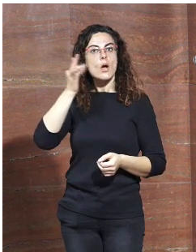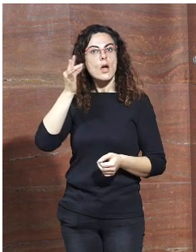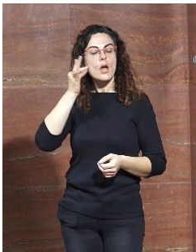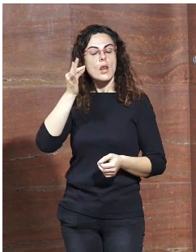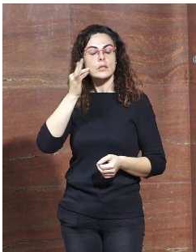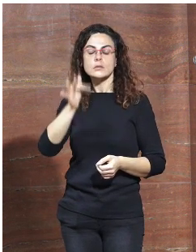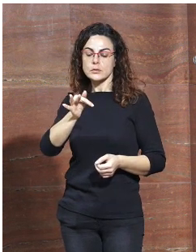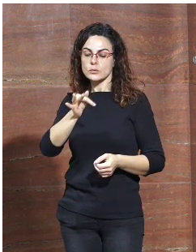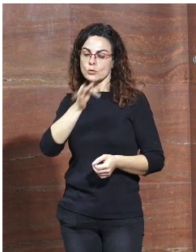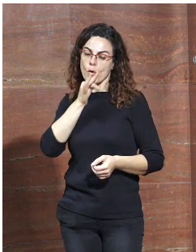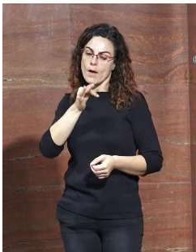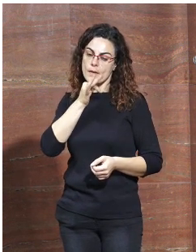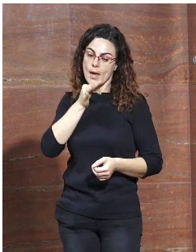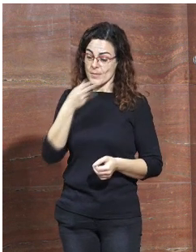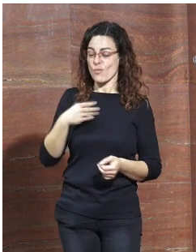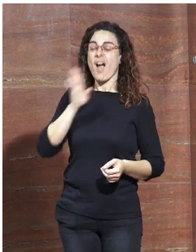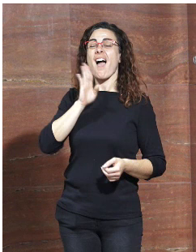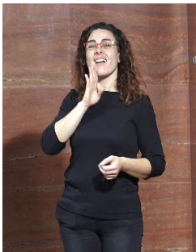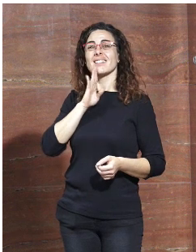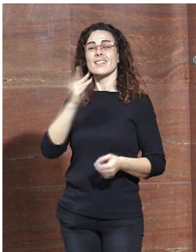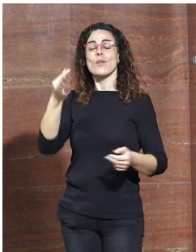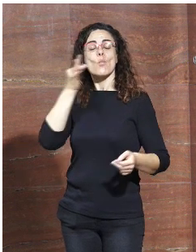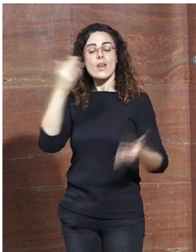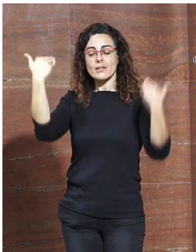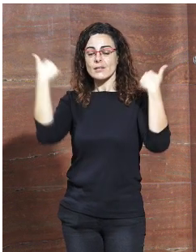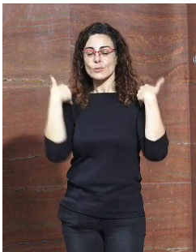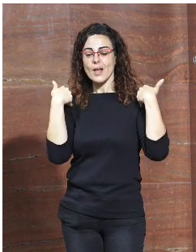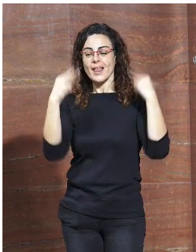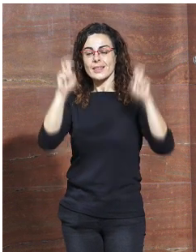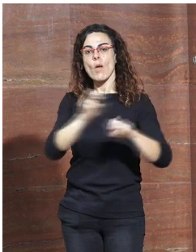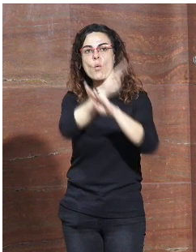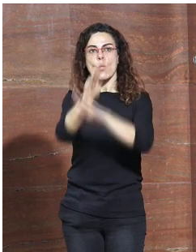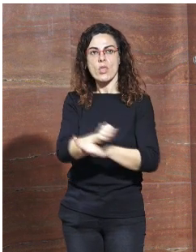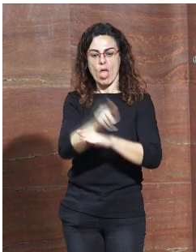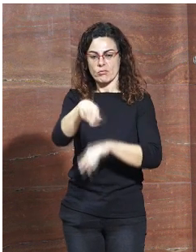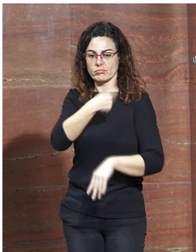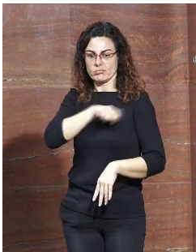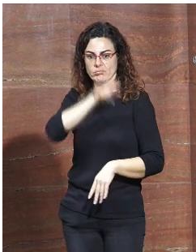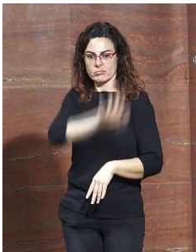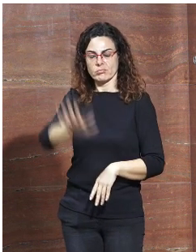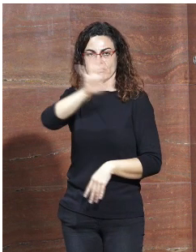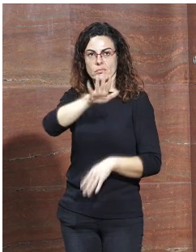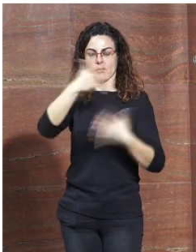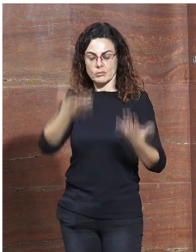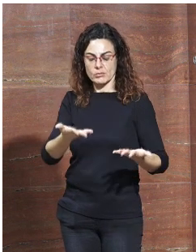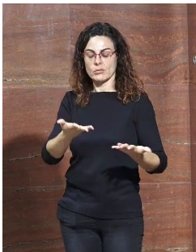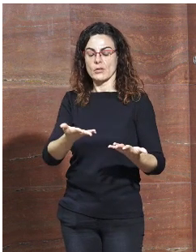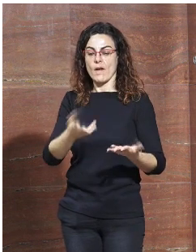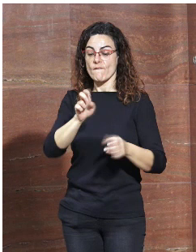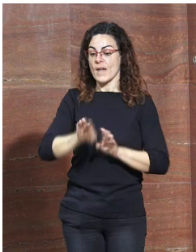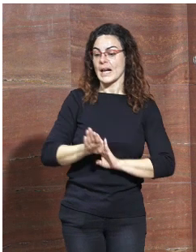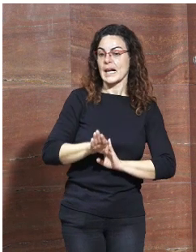sosteniendo, como decía antes, los cuidados en este país. Por eso siguen faltando